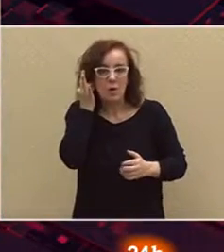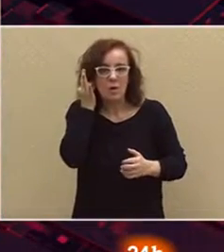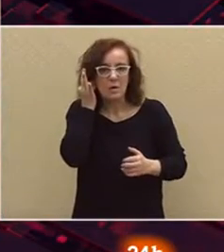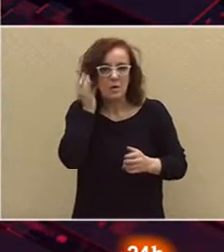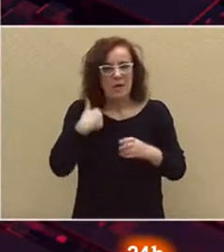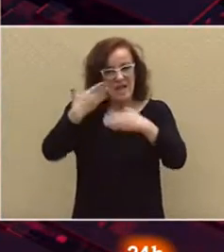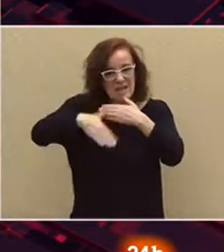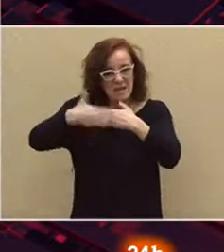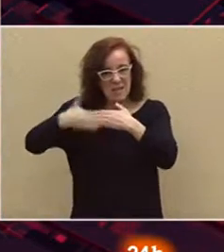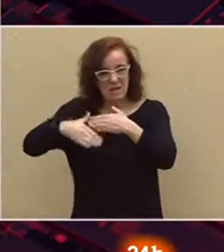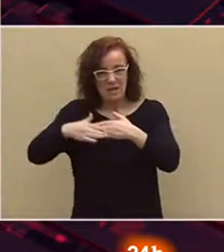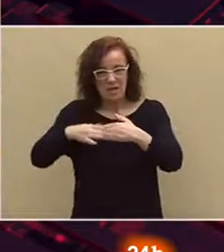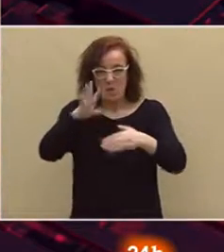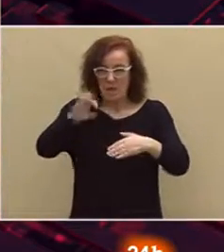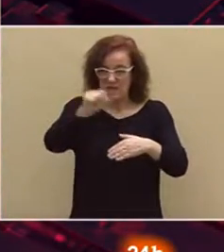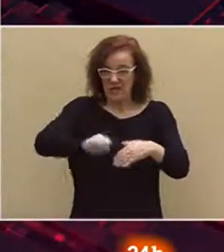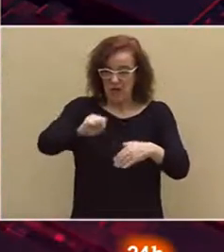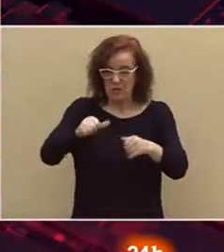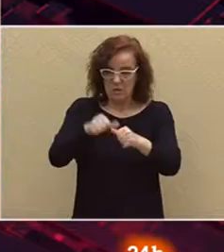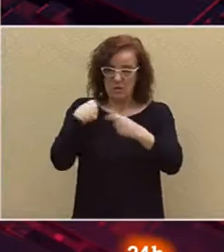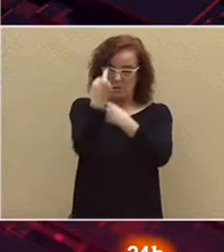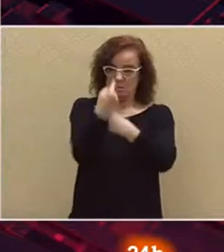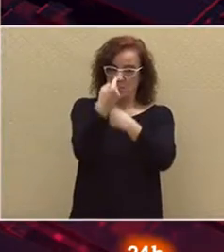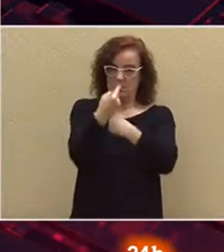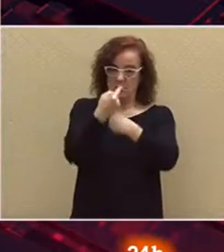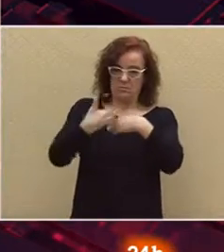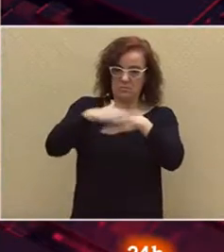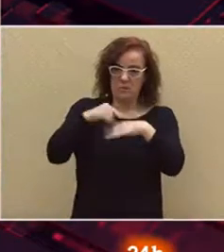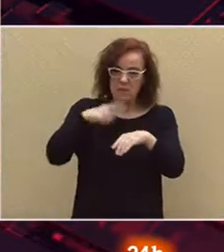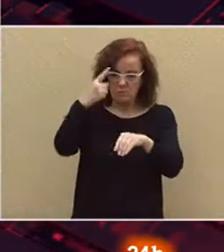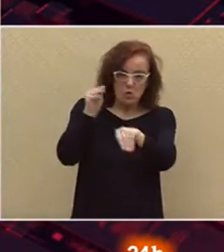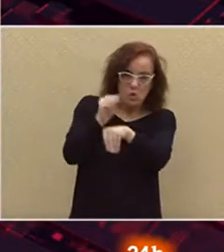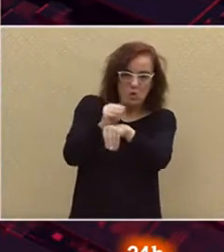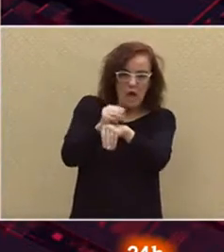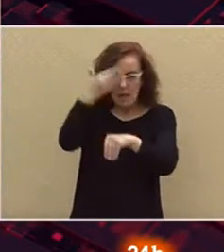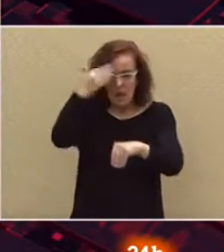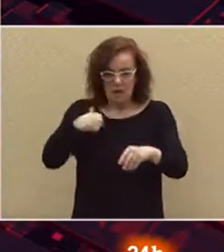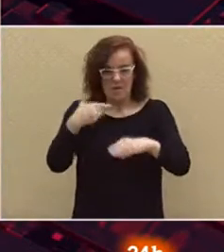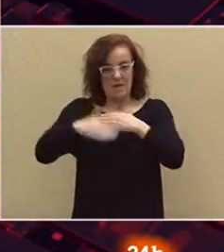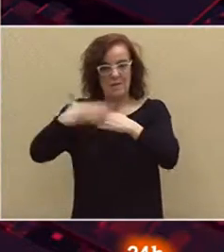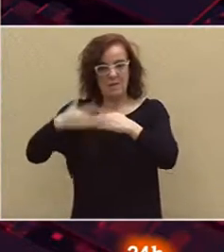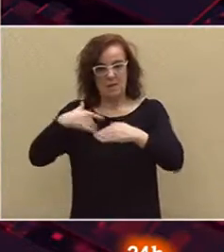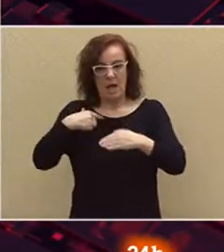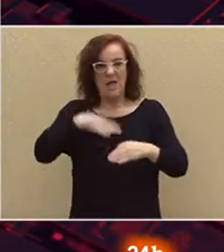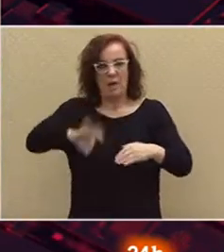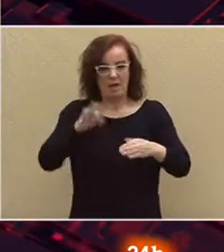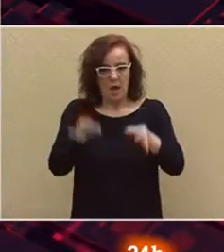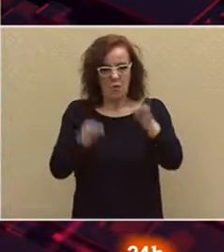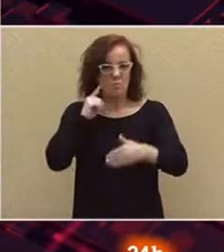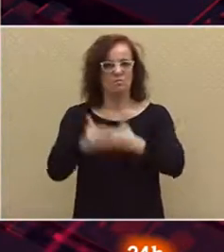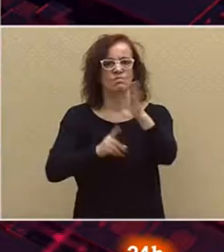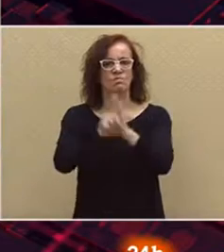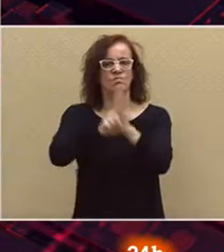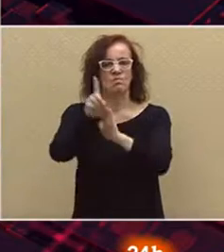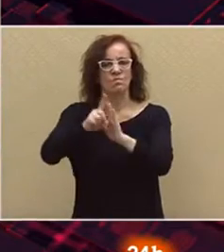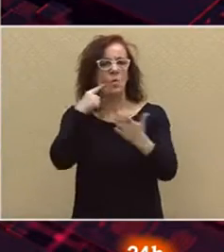hace 4 décadas nos sometían a una inaceptable tutela y limitaban nuestra capacidad jurídica, han avanzado de una manera muy visible